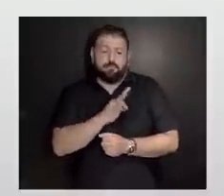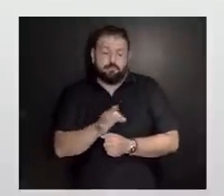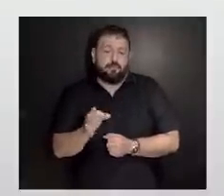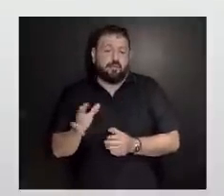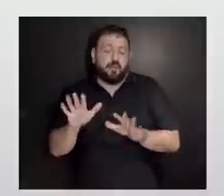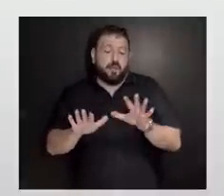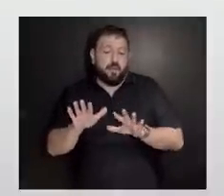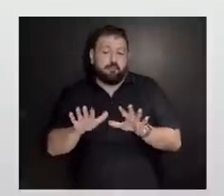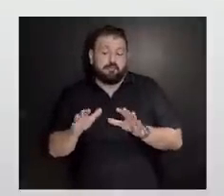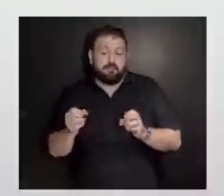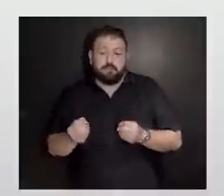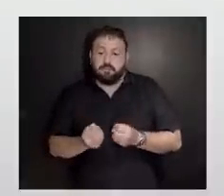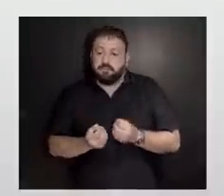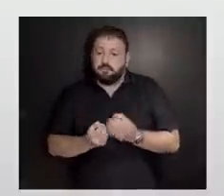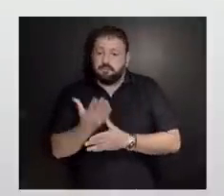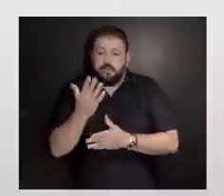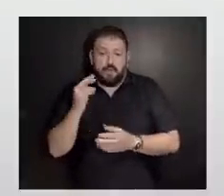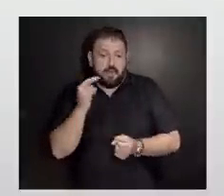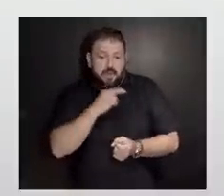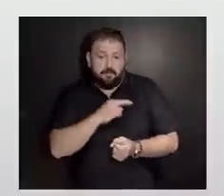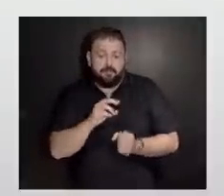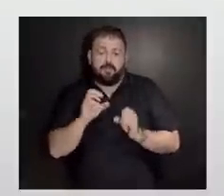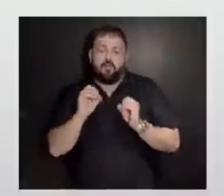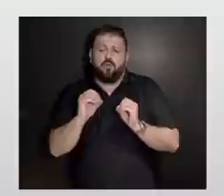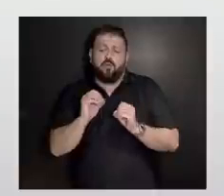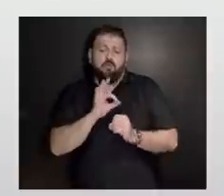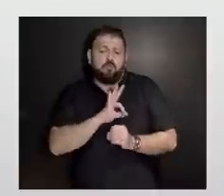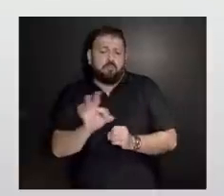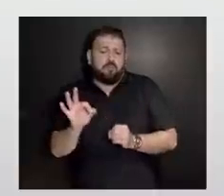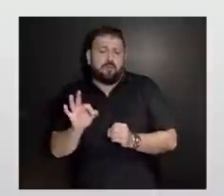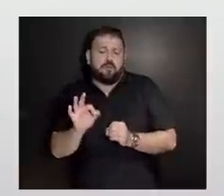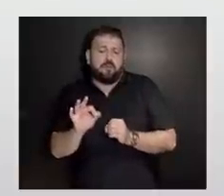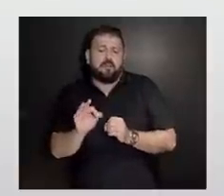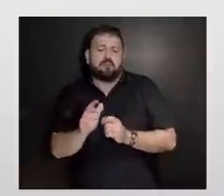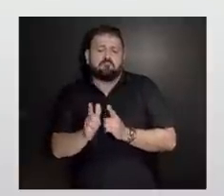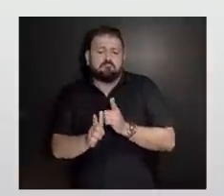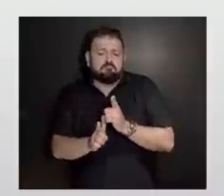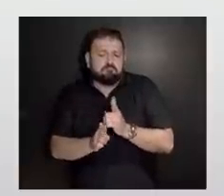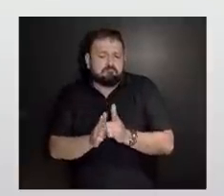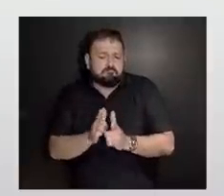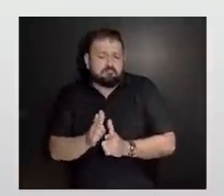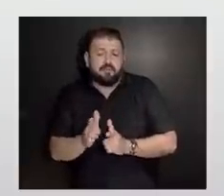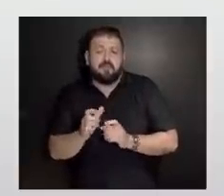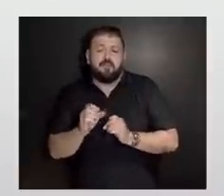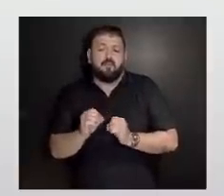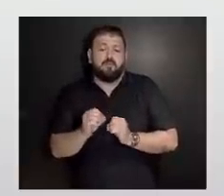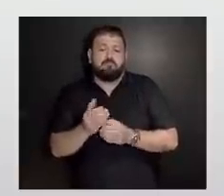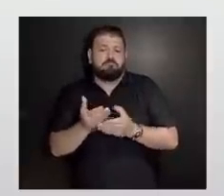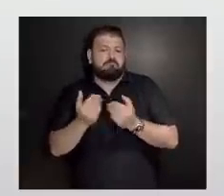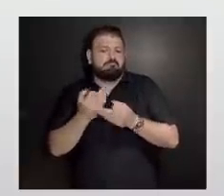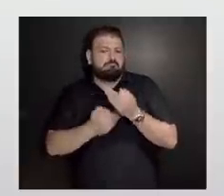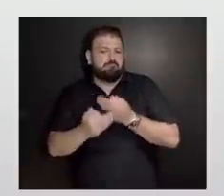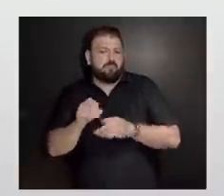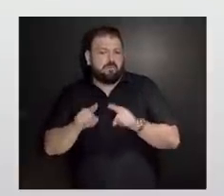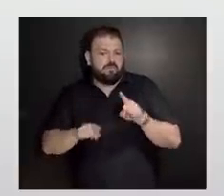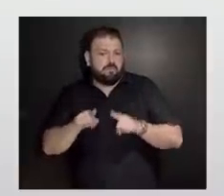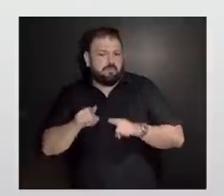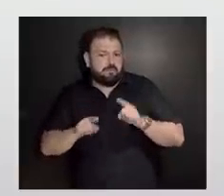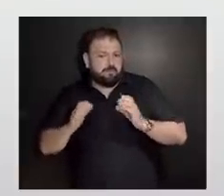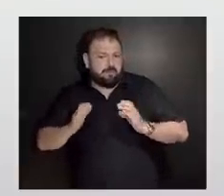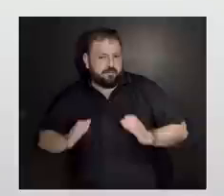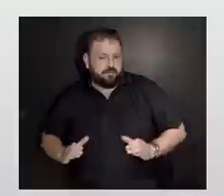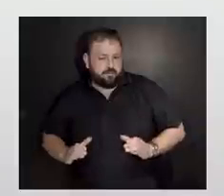aparición rápido, suele ser un inicio agudo y más adelante vamos a ver que hay una condición donde puede haber